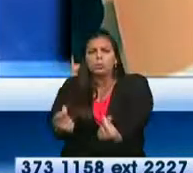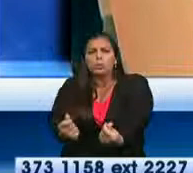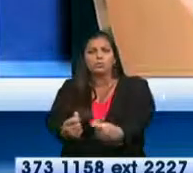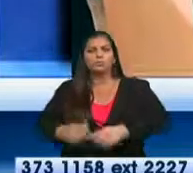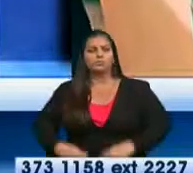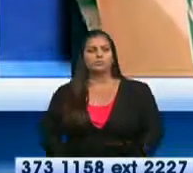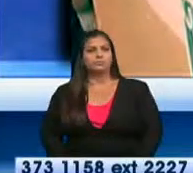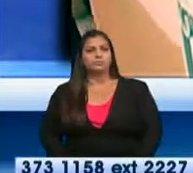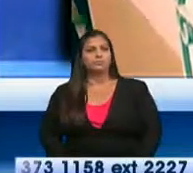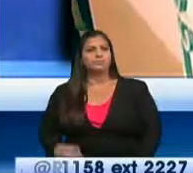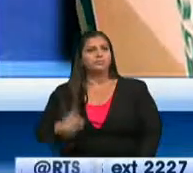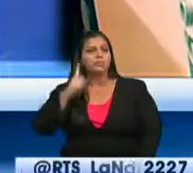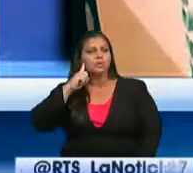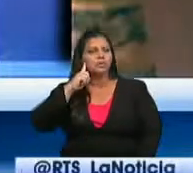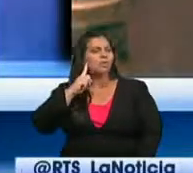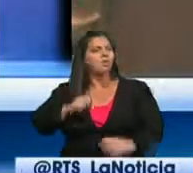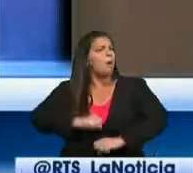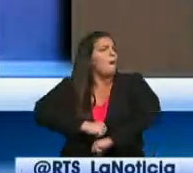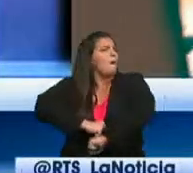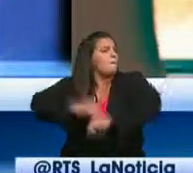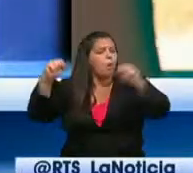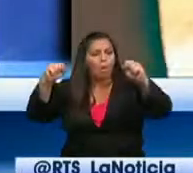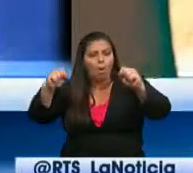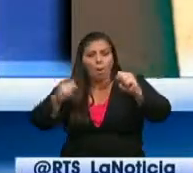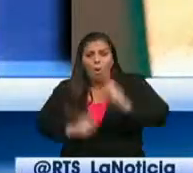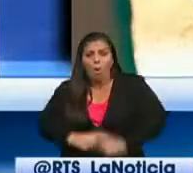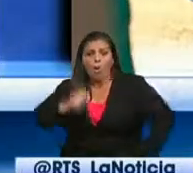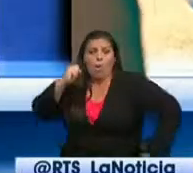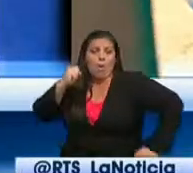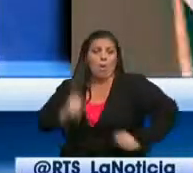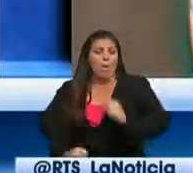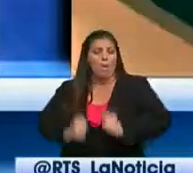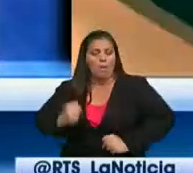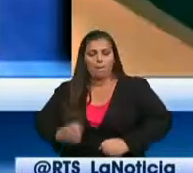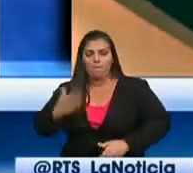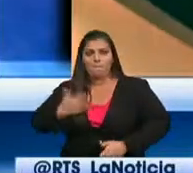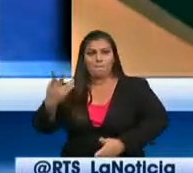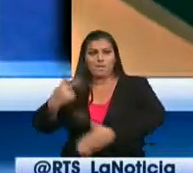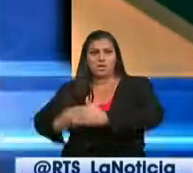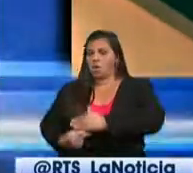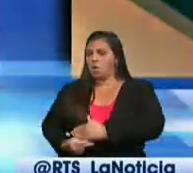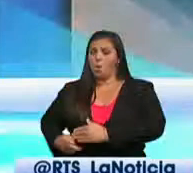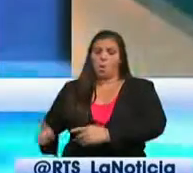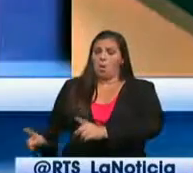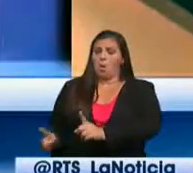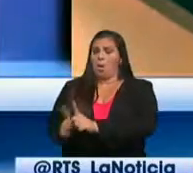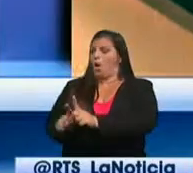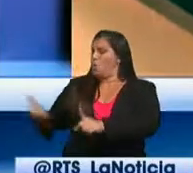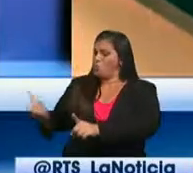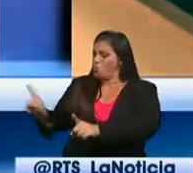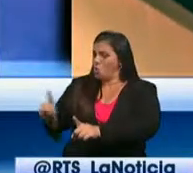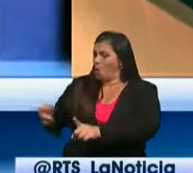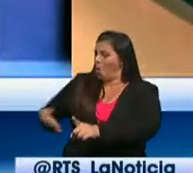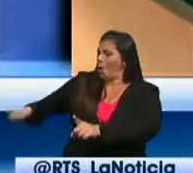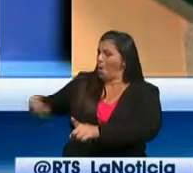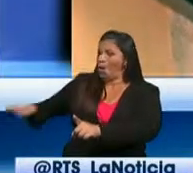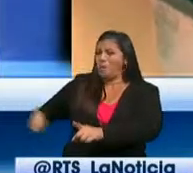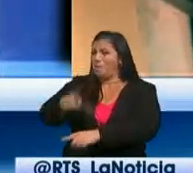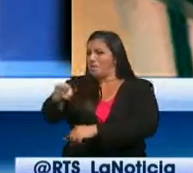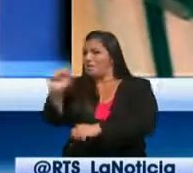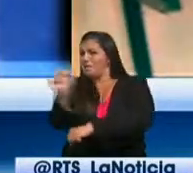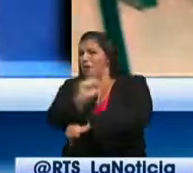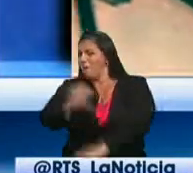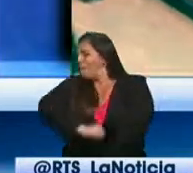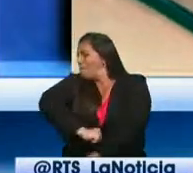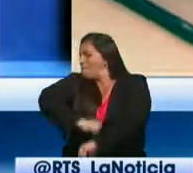explosión. De ahí yo salí corriendo, abrí la ventana y mi hijo atrás mío, el más pequeño, le digo, no entres, mi hijo, no entres, que ese carro va a explotar de nuevo. Y